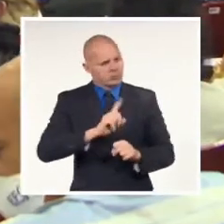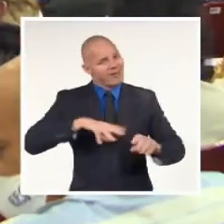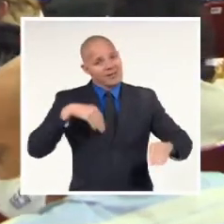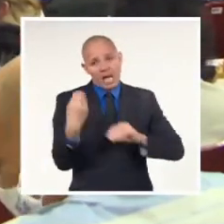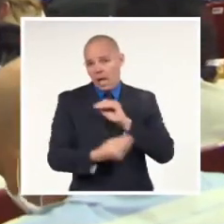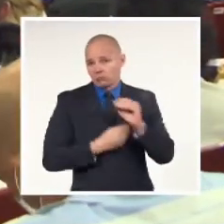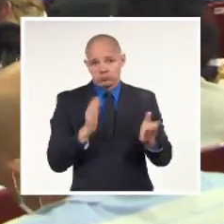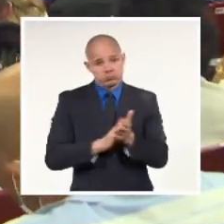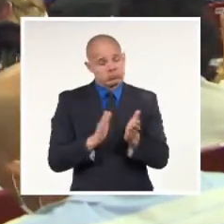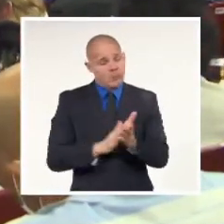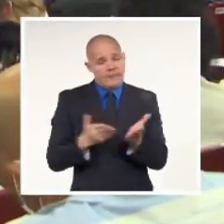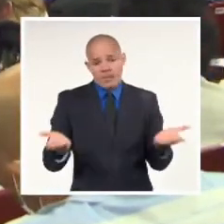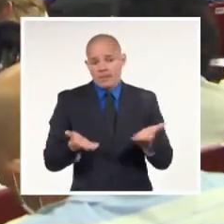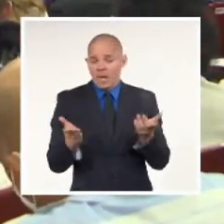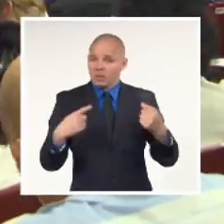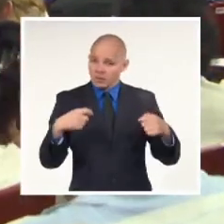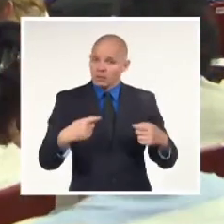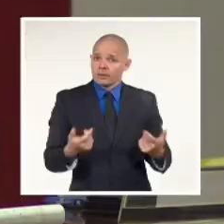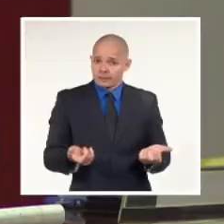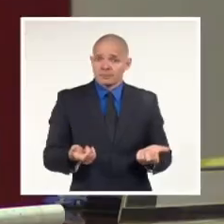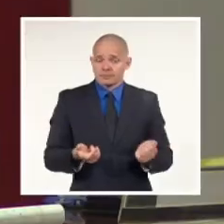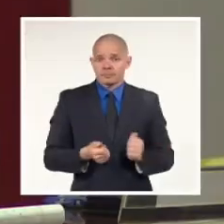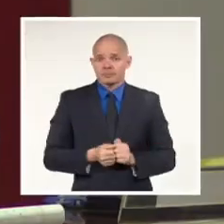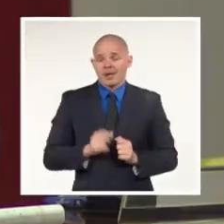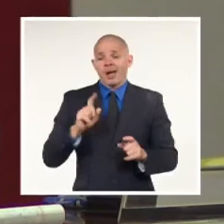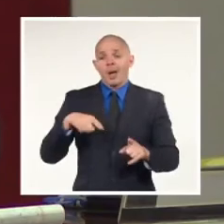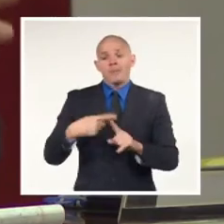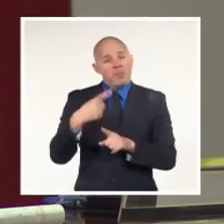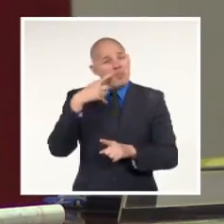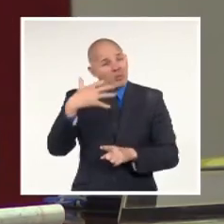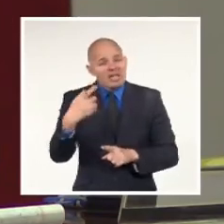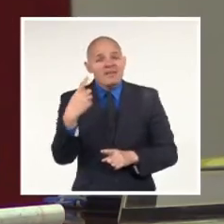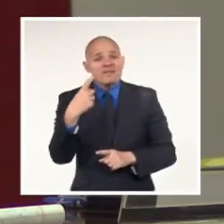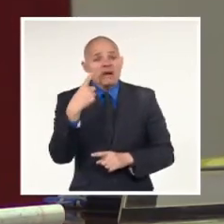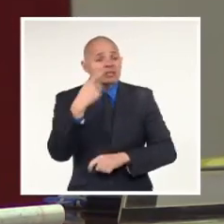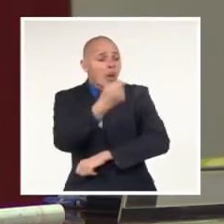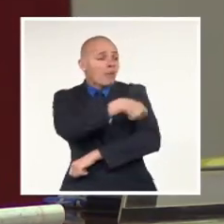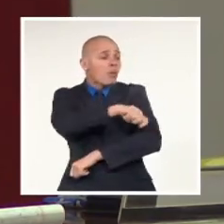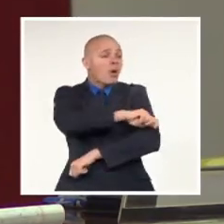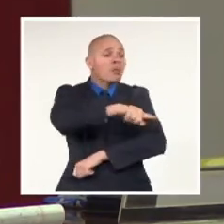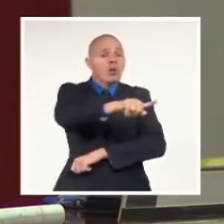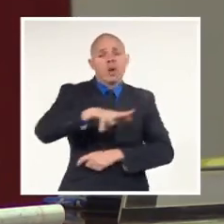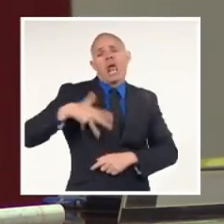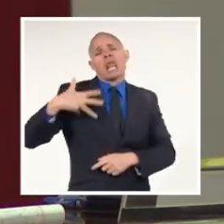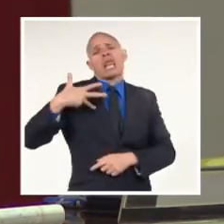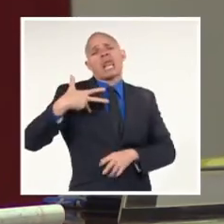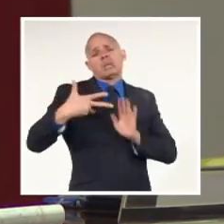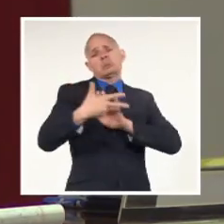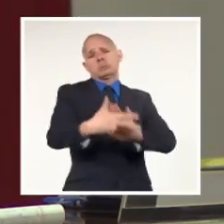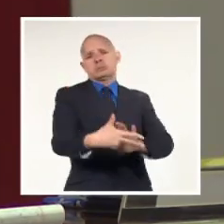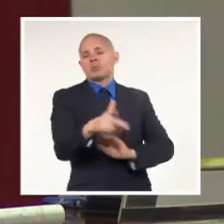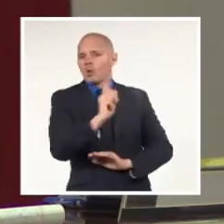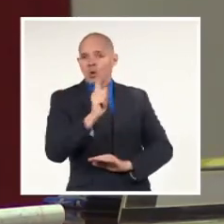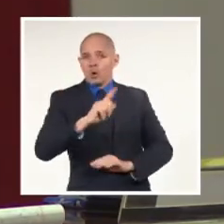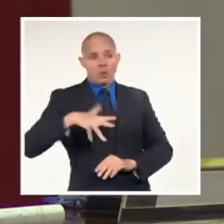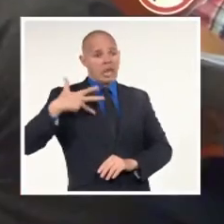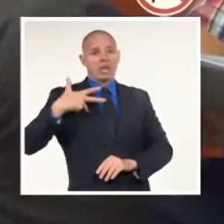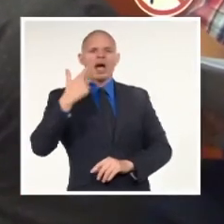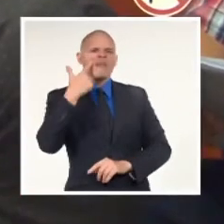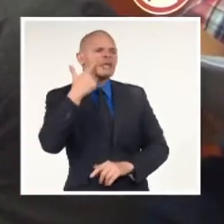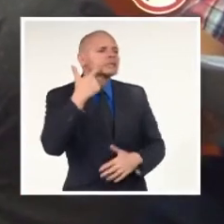ser autocomplacientes. También a escuchar al pueblo para la búsqueda de soluciones y convertirlo en ente activo de las